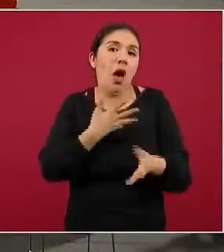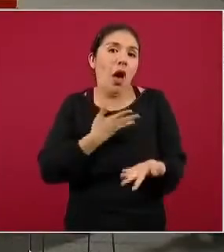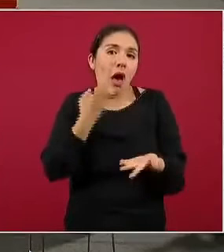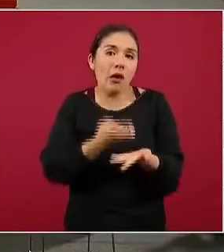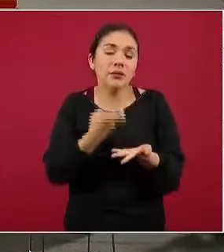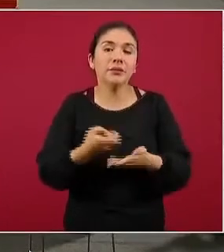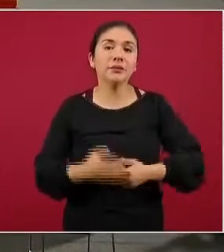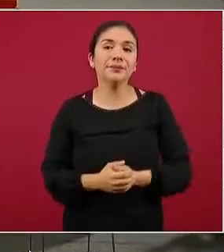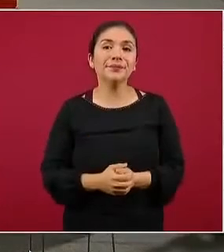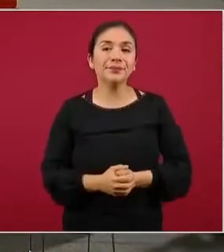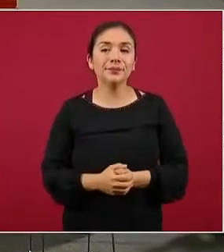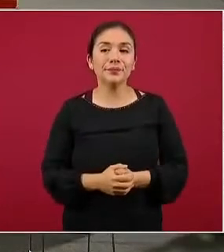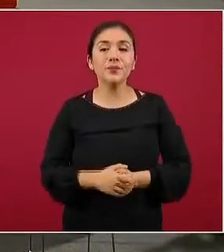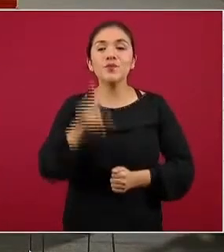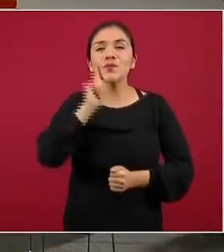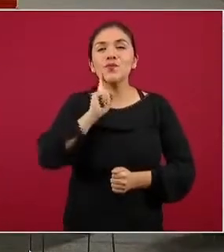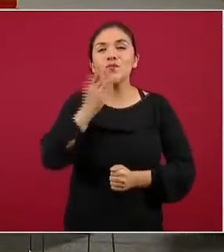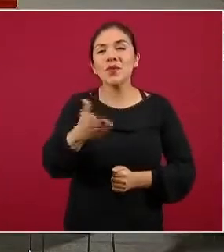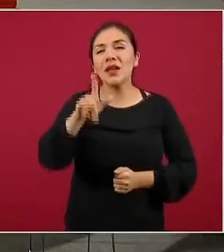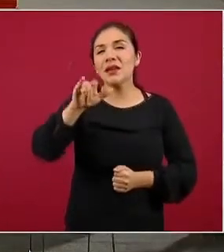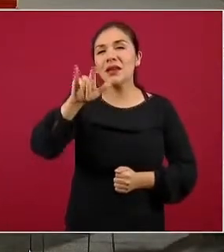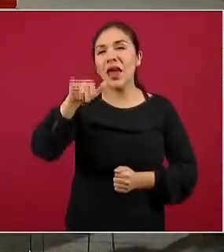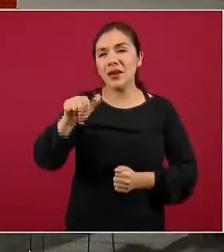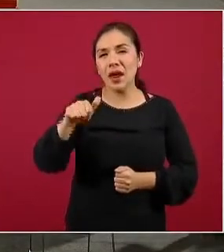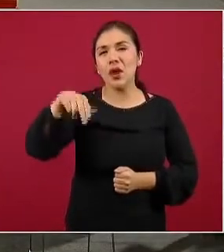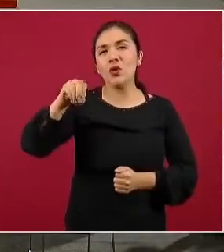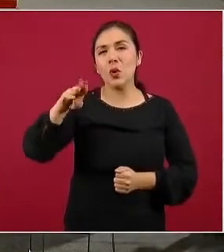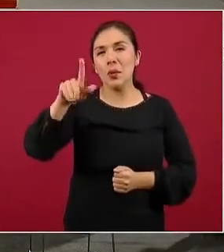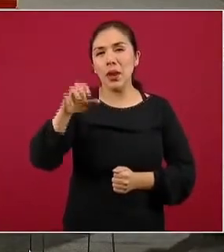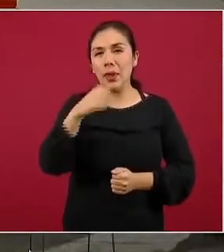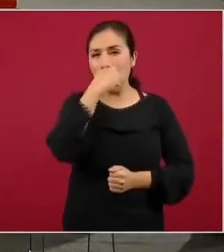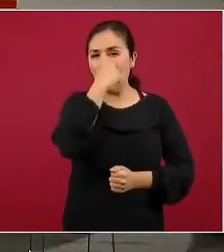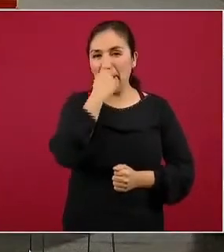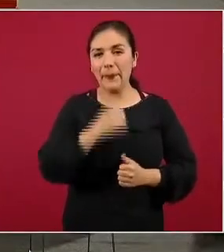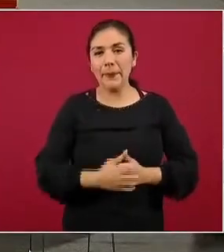Gracias. Liliana Noble, de Pulso Saludable.